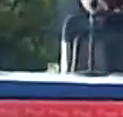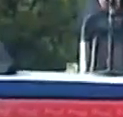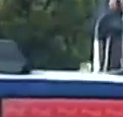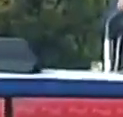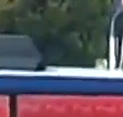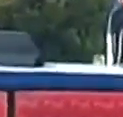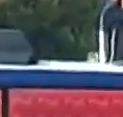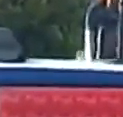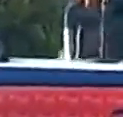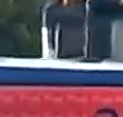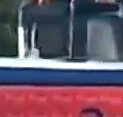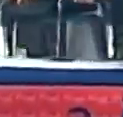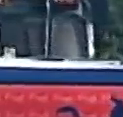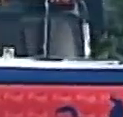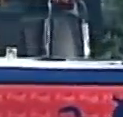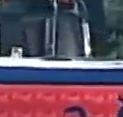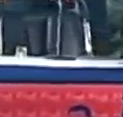¿Es la comuna o nada?